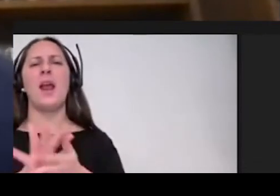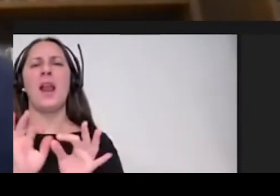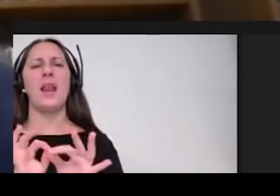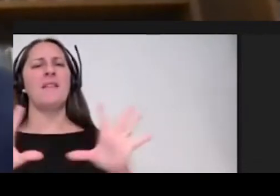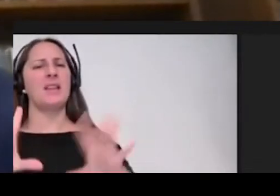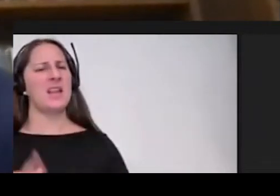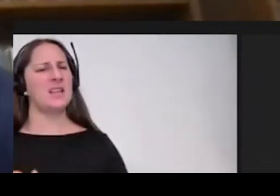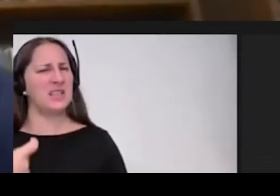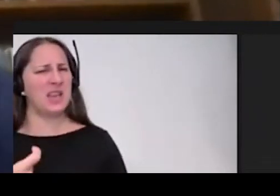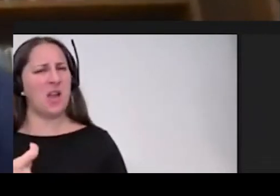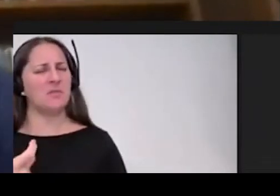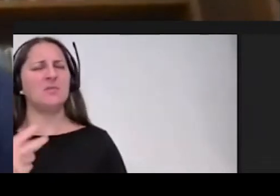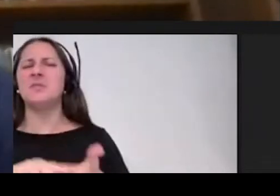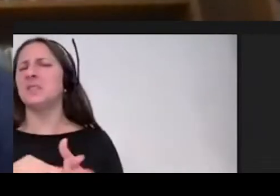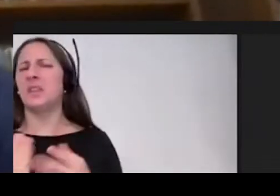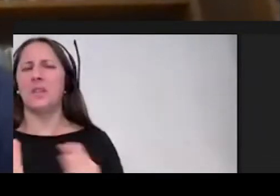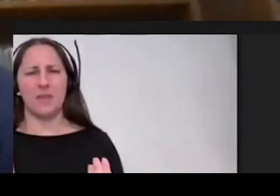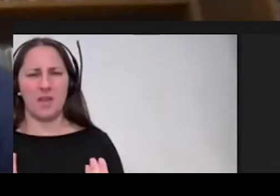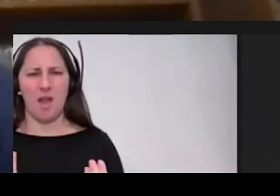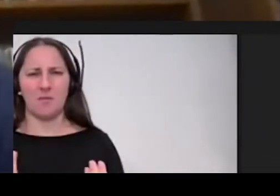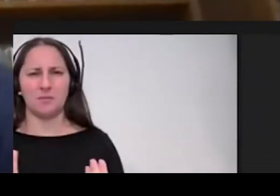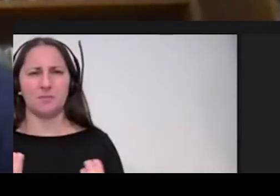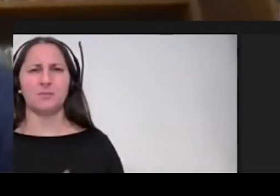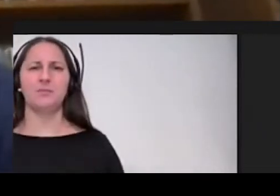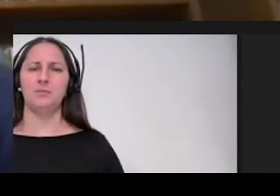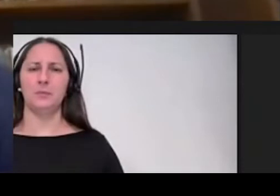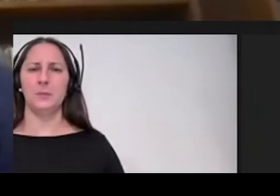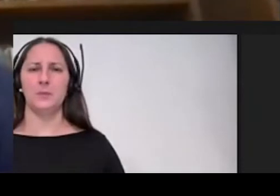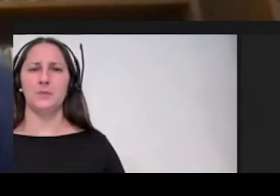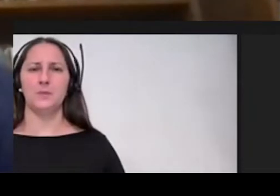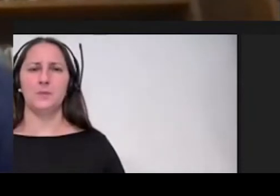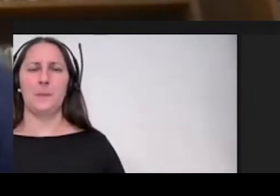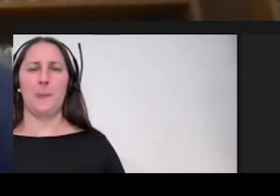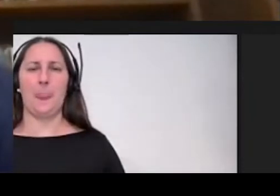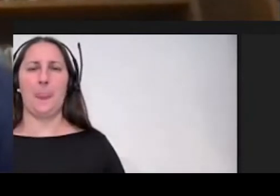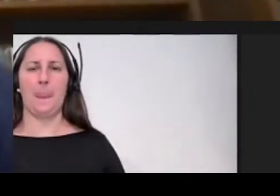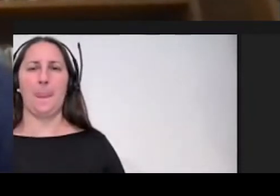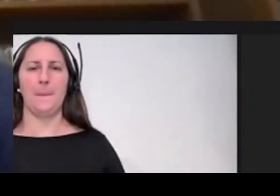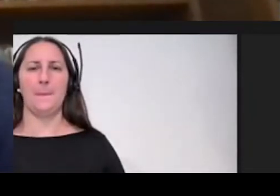¿De qué hablamos cuando hablamos de libertad sindical? Y les voy a